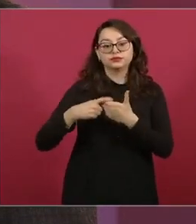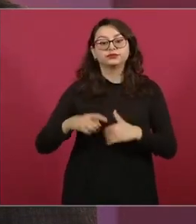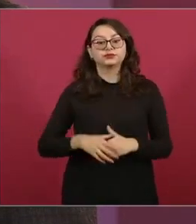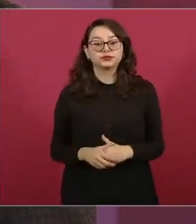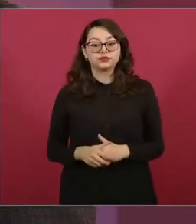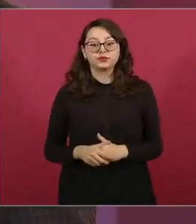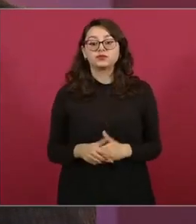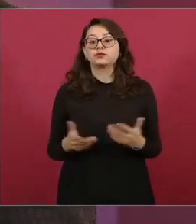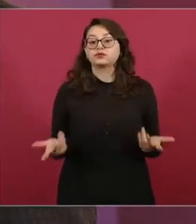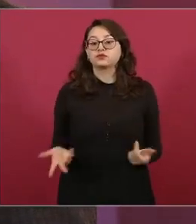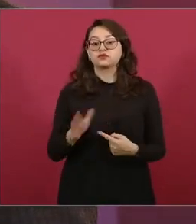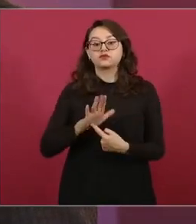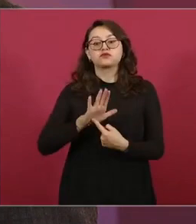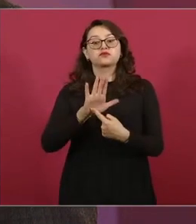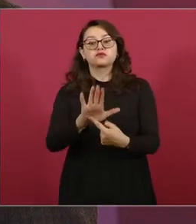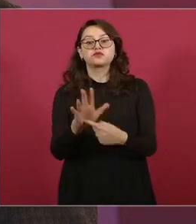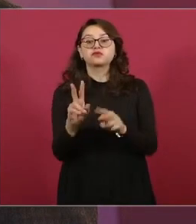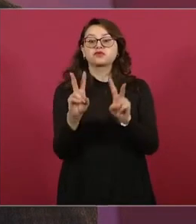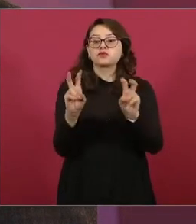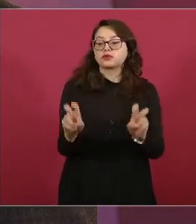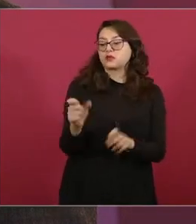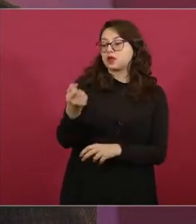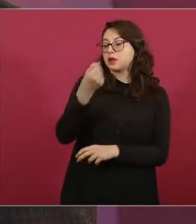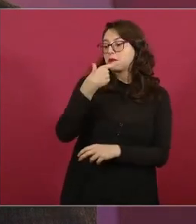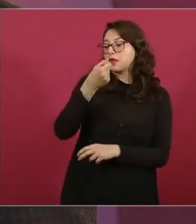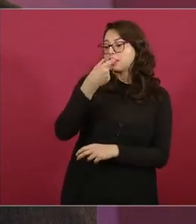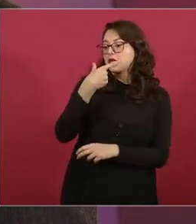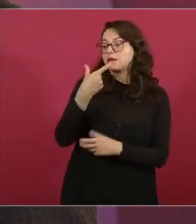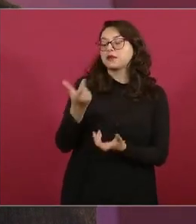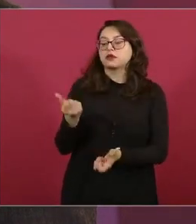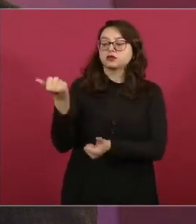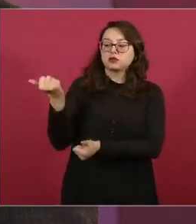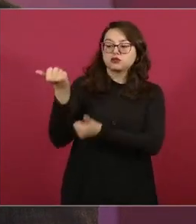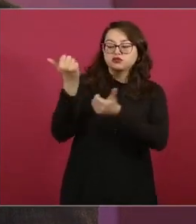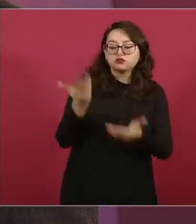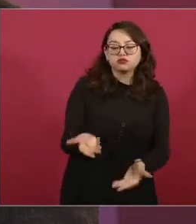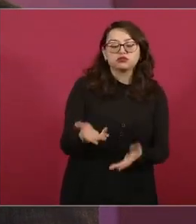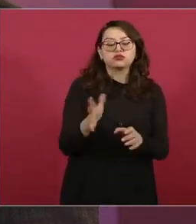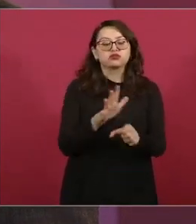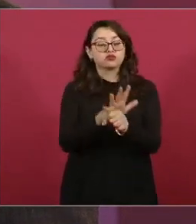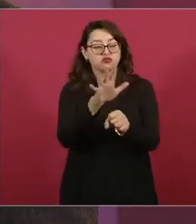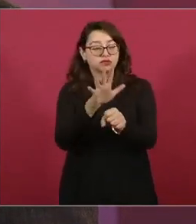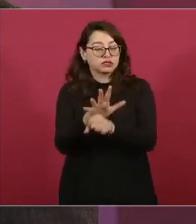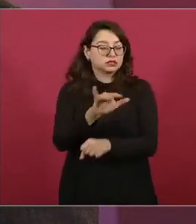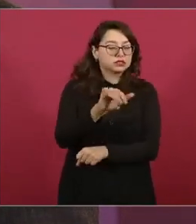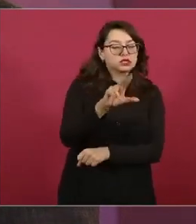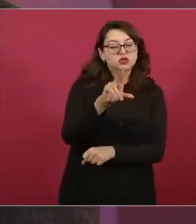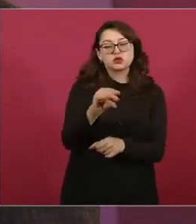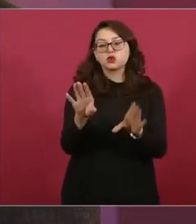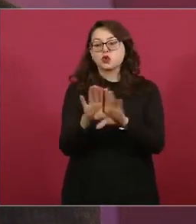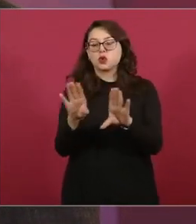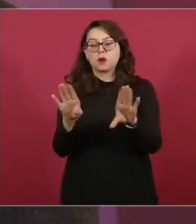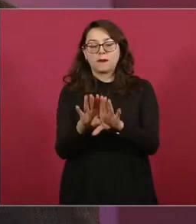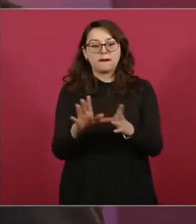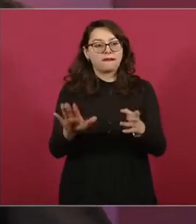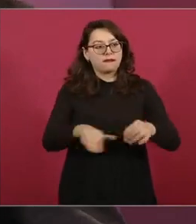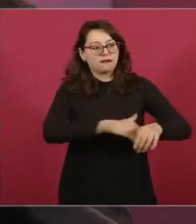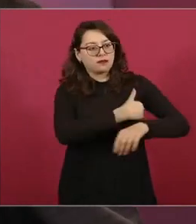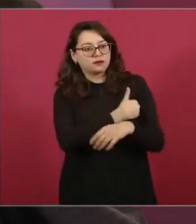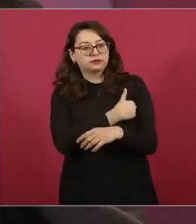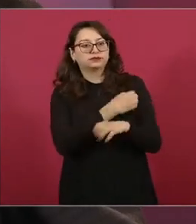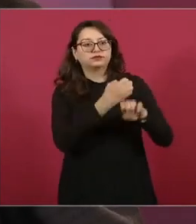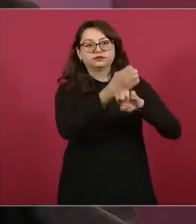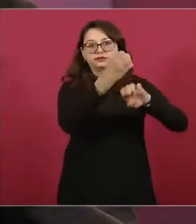de medicamentos, la compra 23-24, los almacenes estatales, entre otros. Y esas